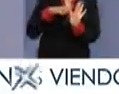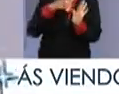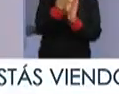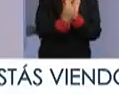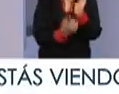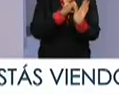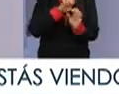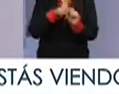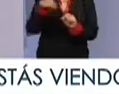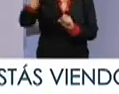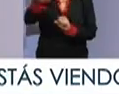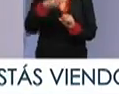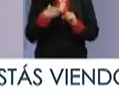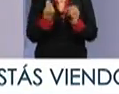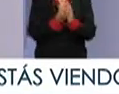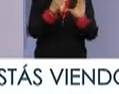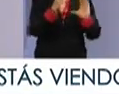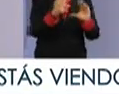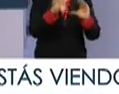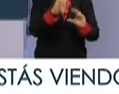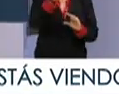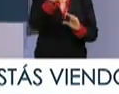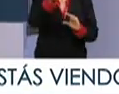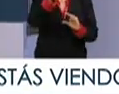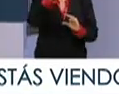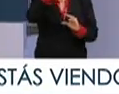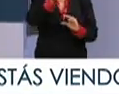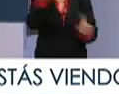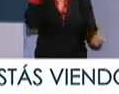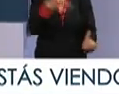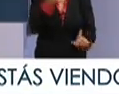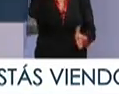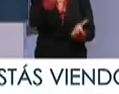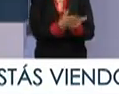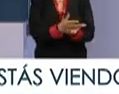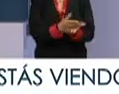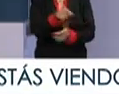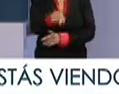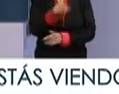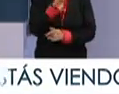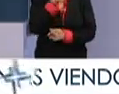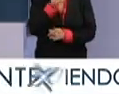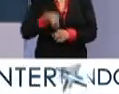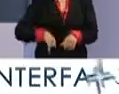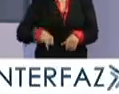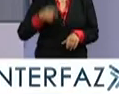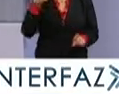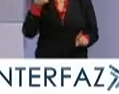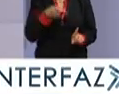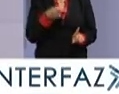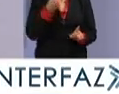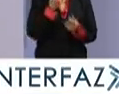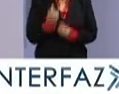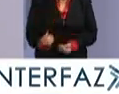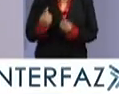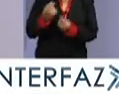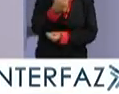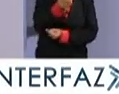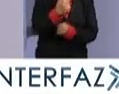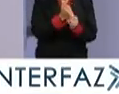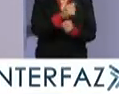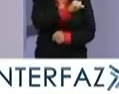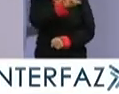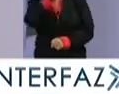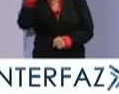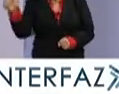son exclusivamente para el desarrollo de robótica, como su nombre lo dice. Pero también algo muy interesante es que está enfocado desde niños desde 6 años